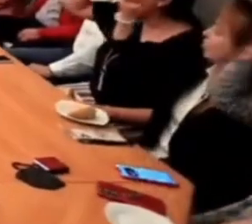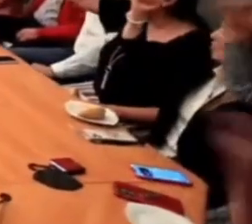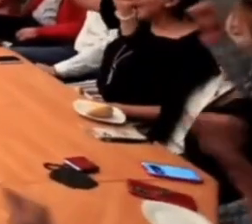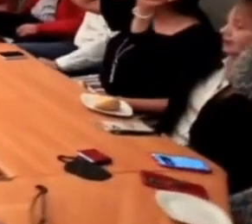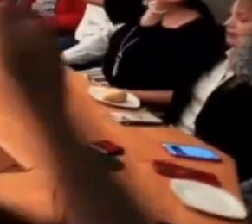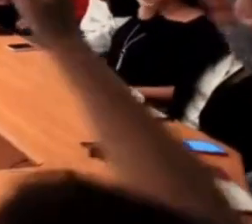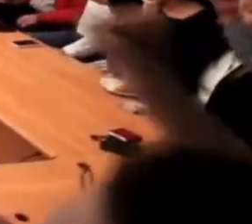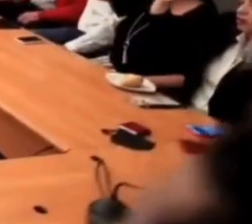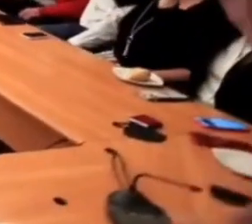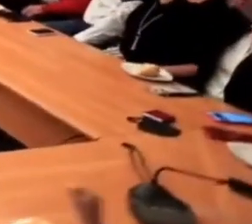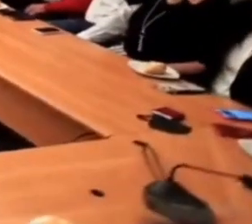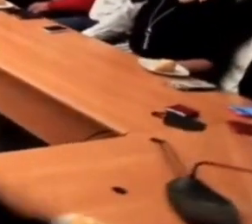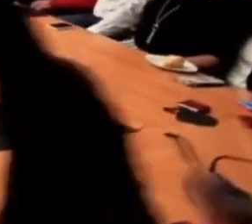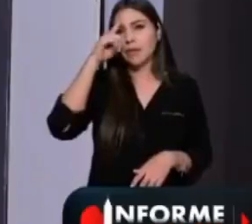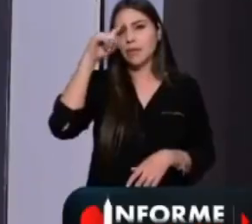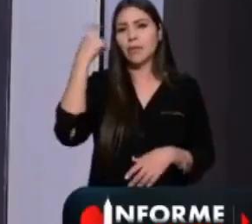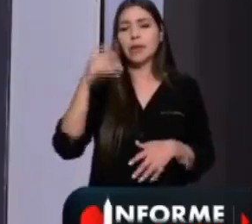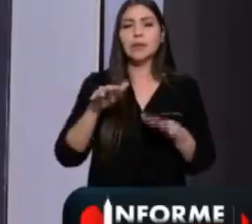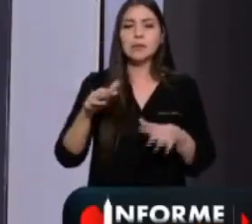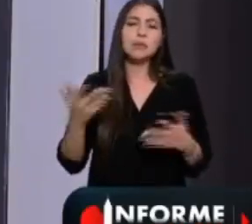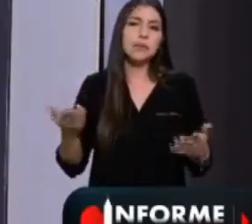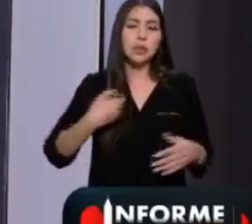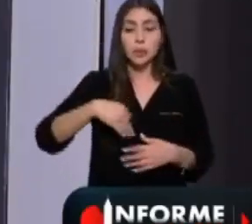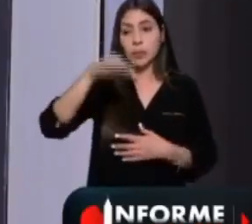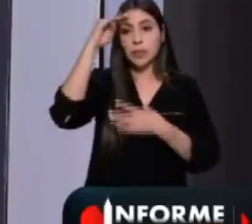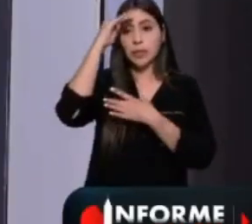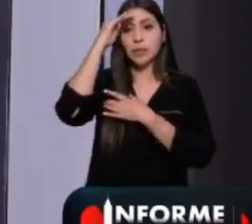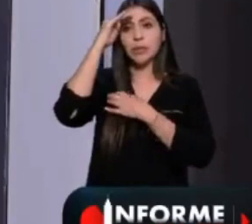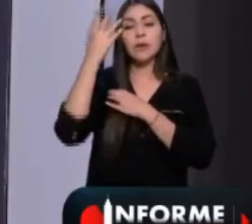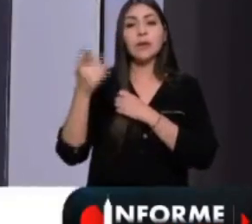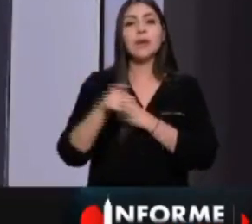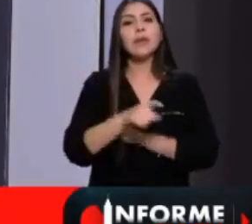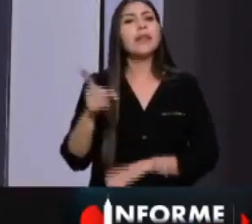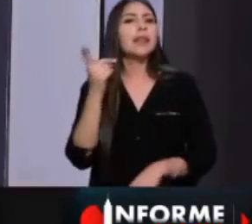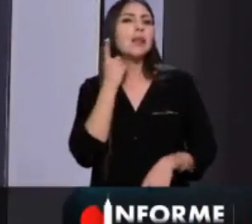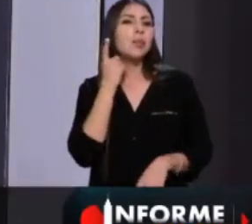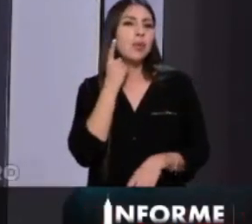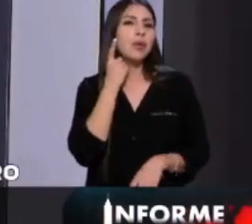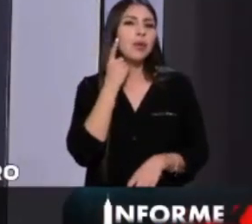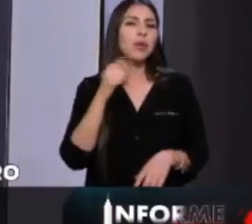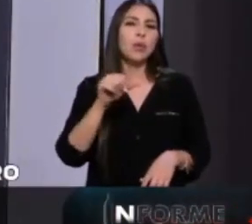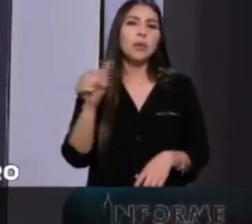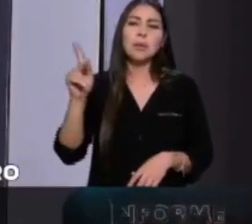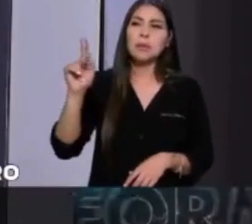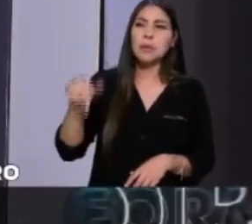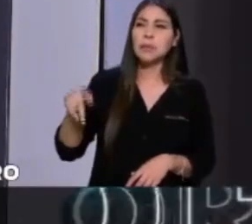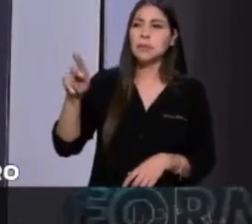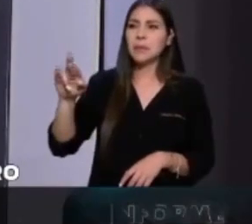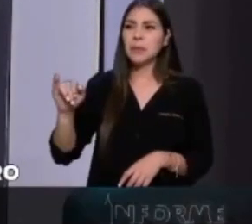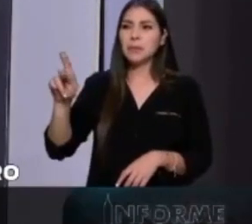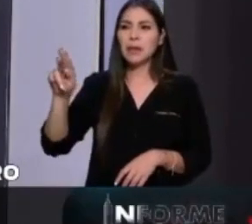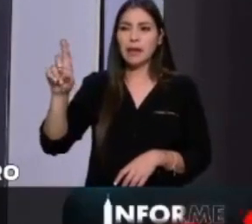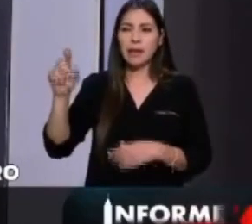México, México, México, México. Ahora vamos a escuchar al ingeniero Ángel Valderas que nos explica los